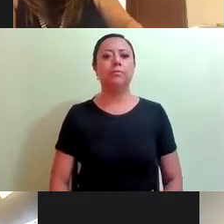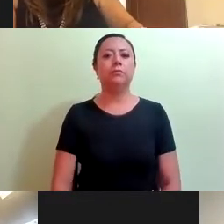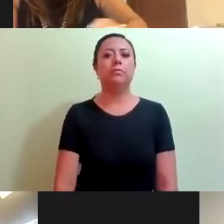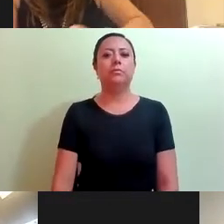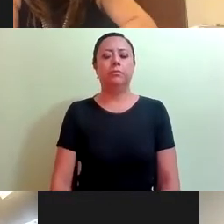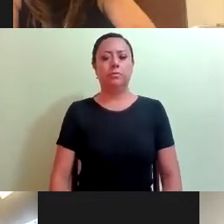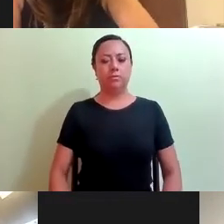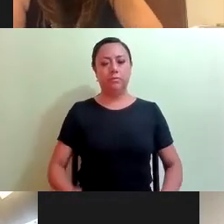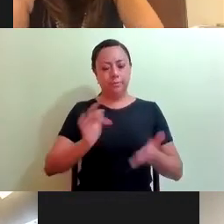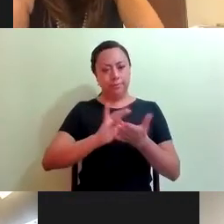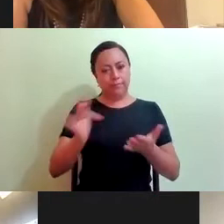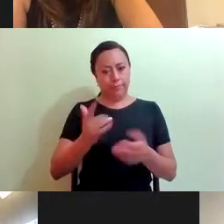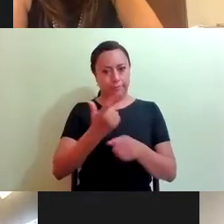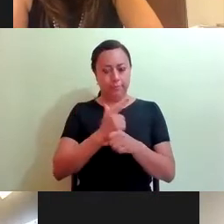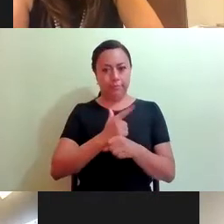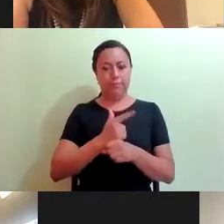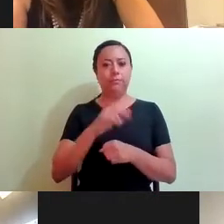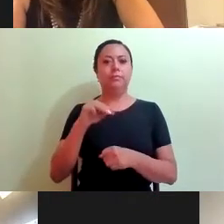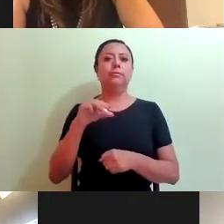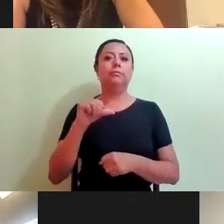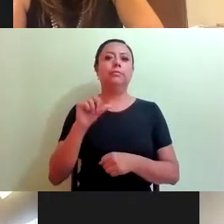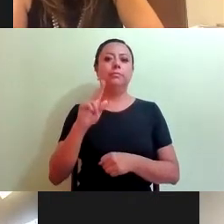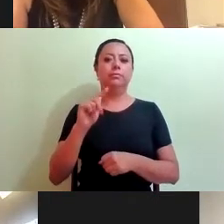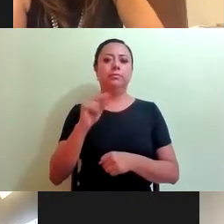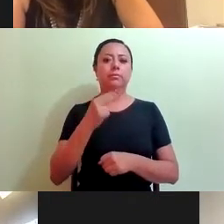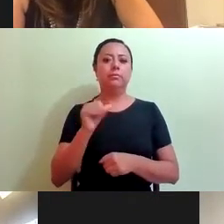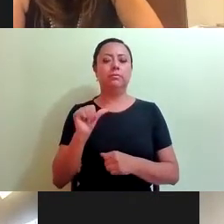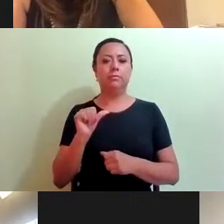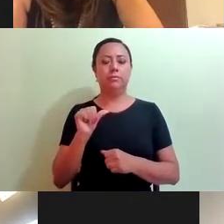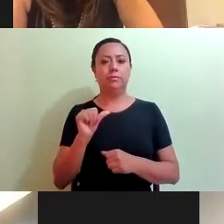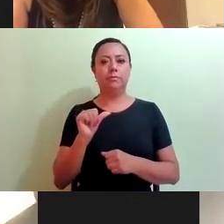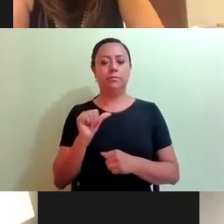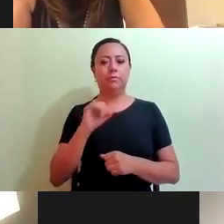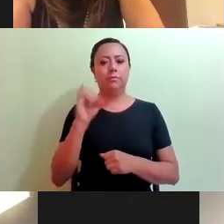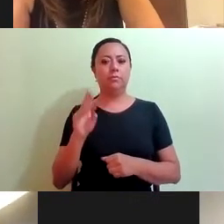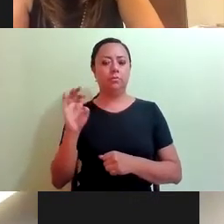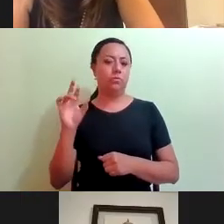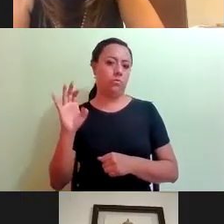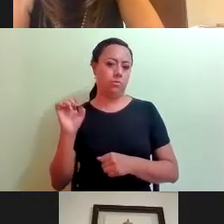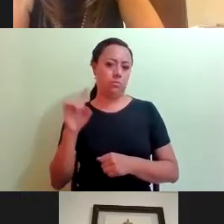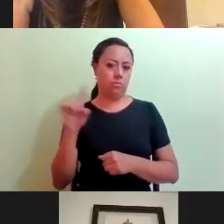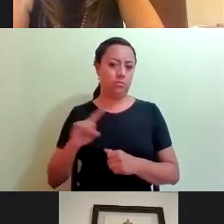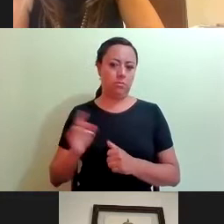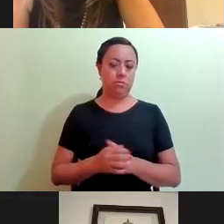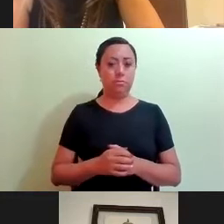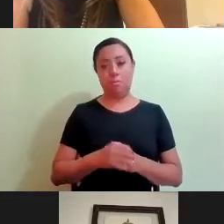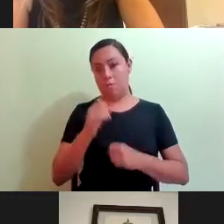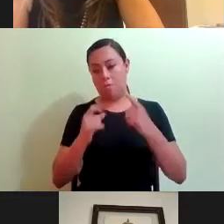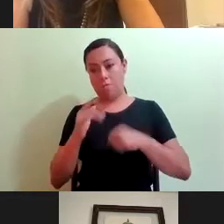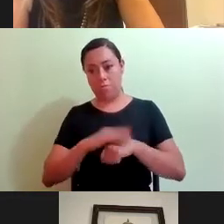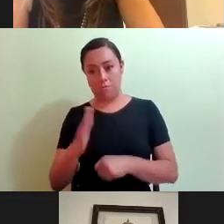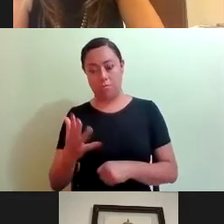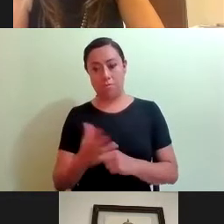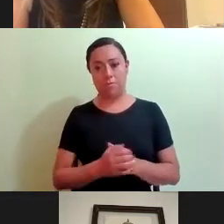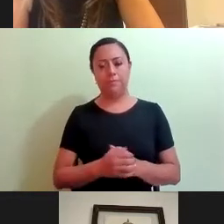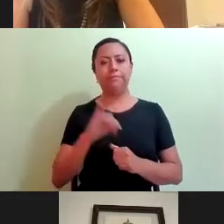Gracias, licenciada Marta Juárez. ¿Alguna o algún integrante de este comité que desea hacer uso de la palabra? Sí, por